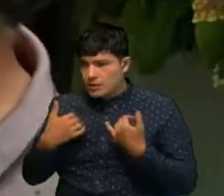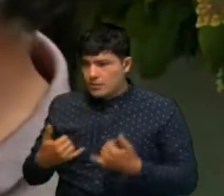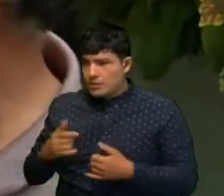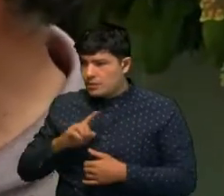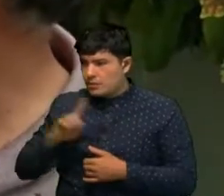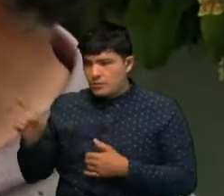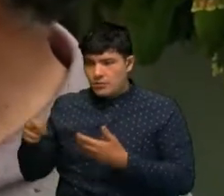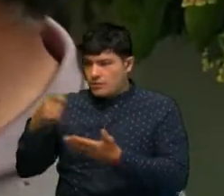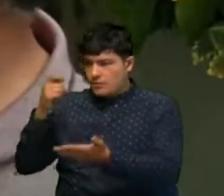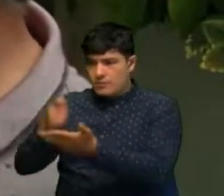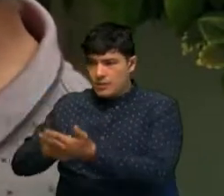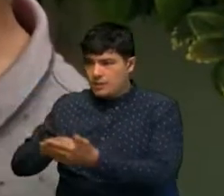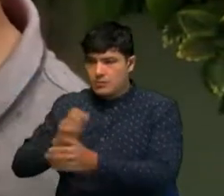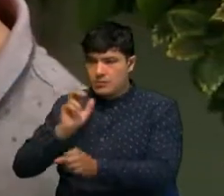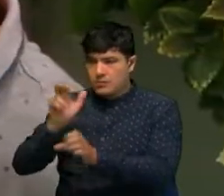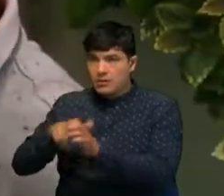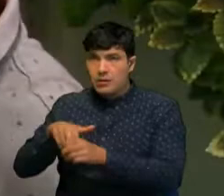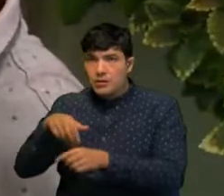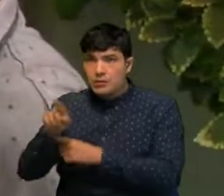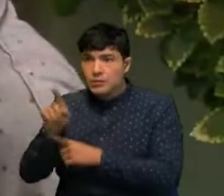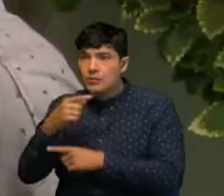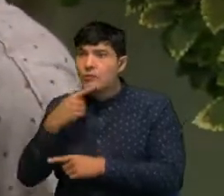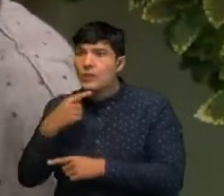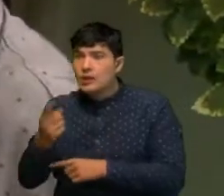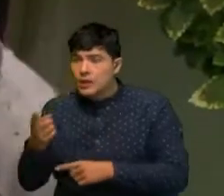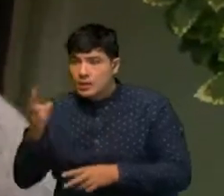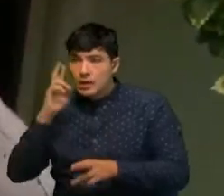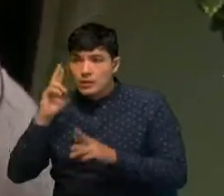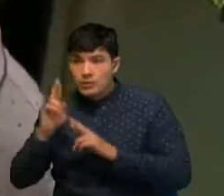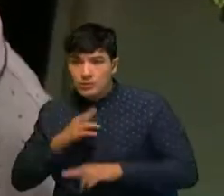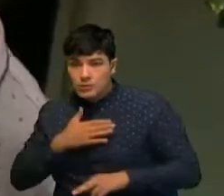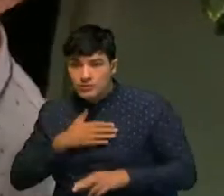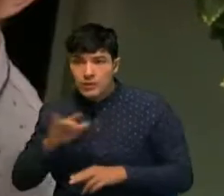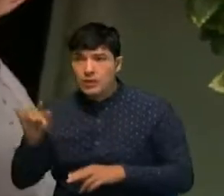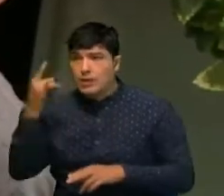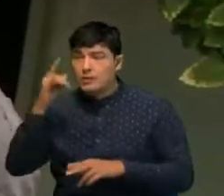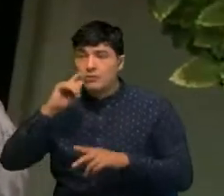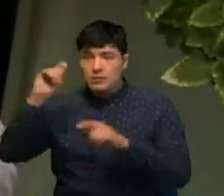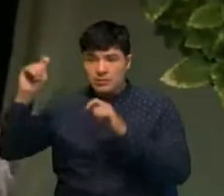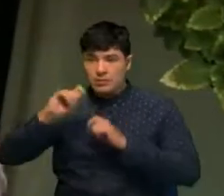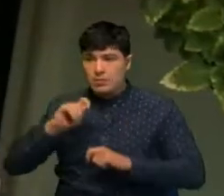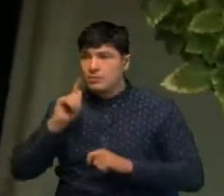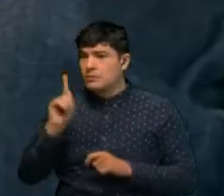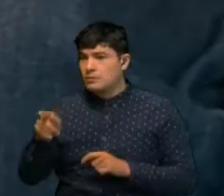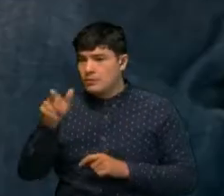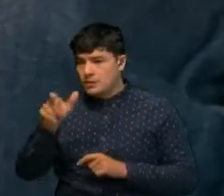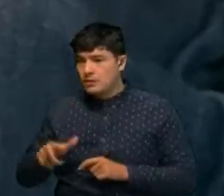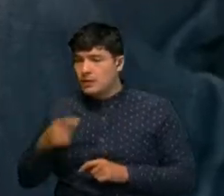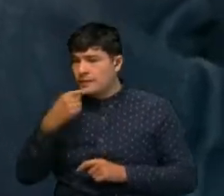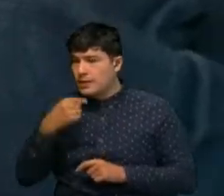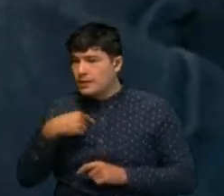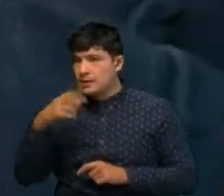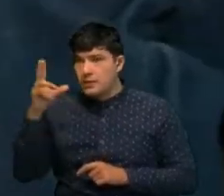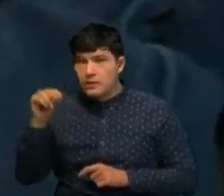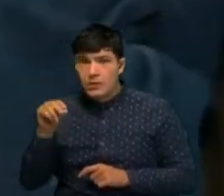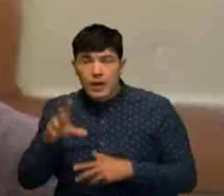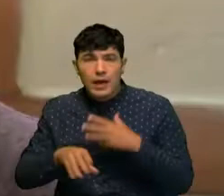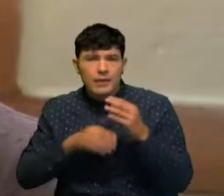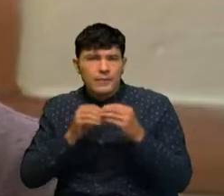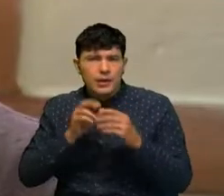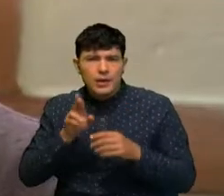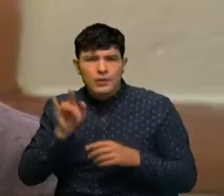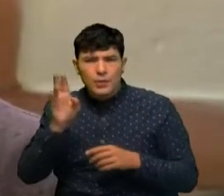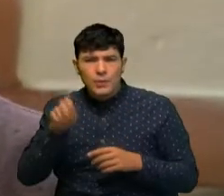allá que si no me iban a reconocer algo de liquidación. Entonces me dijeron que no. Y al don Rubén considerar